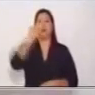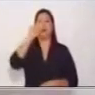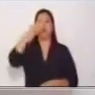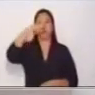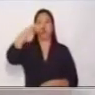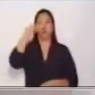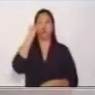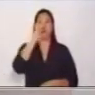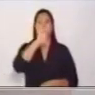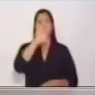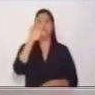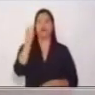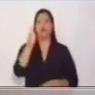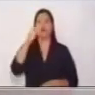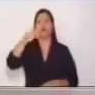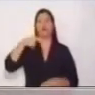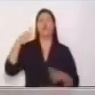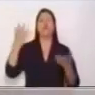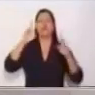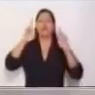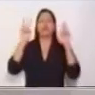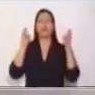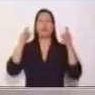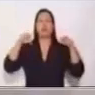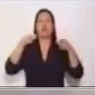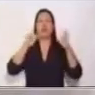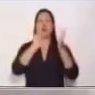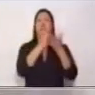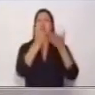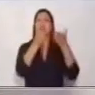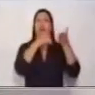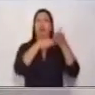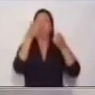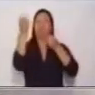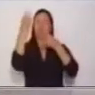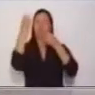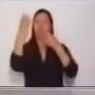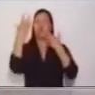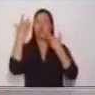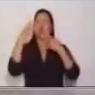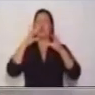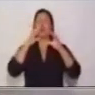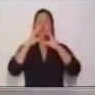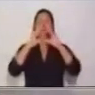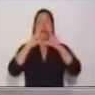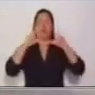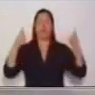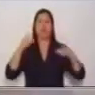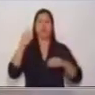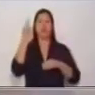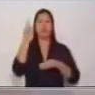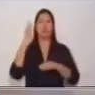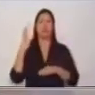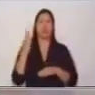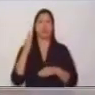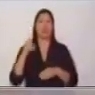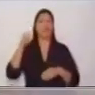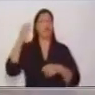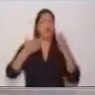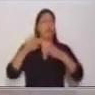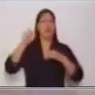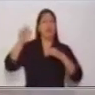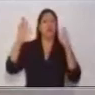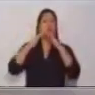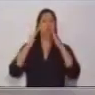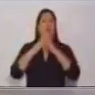informativos del área de comunicación y lenguaje para primero básico. Si en casa hay alguna persona con discapacidad, este tema les